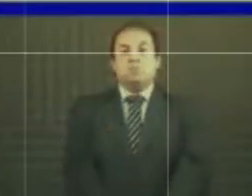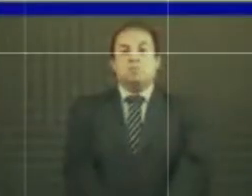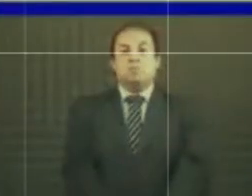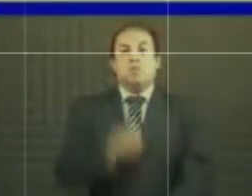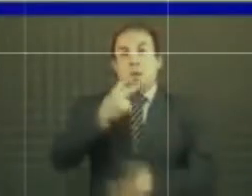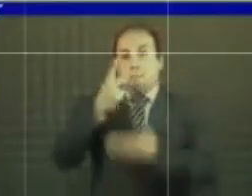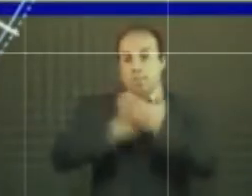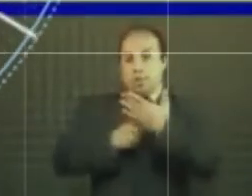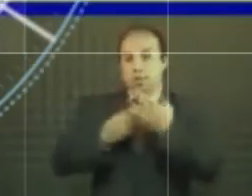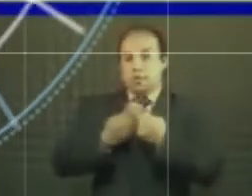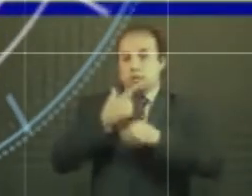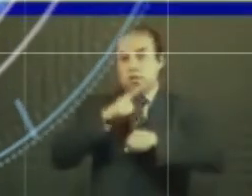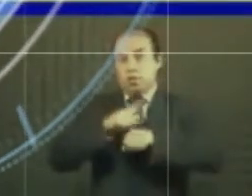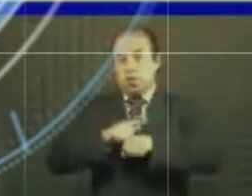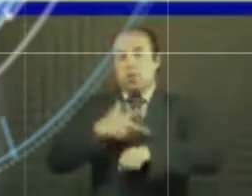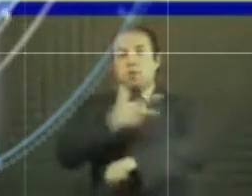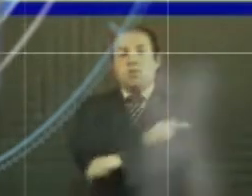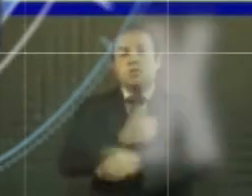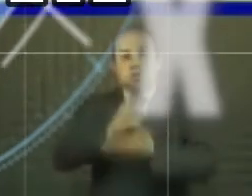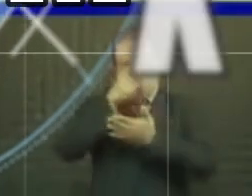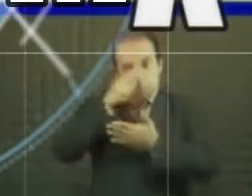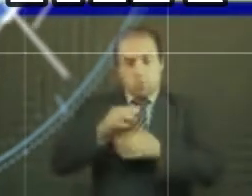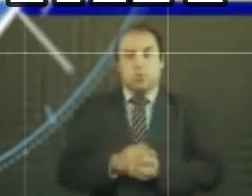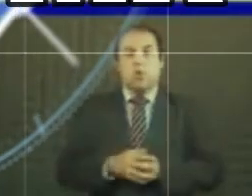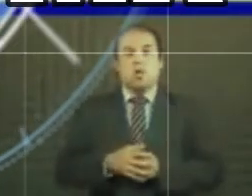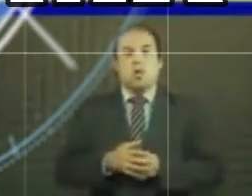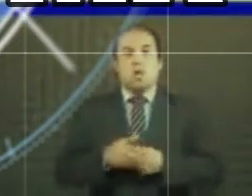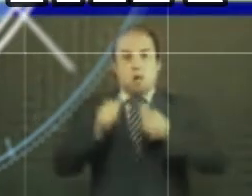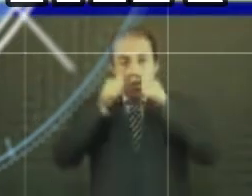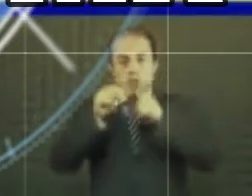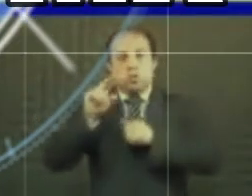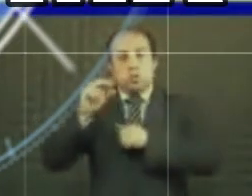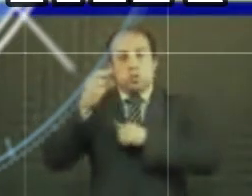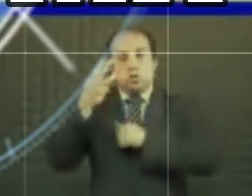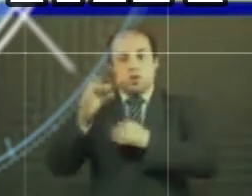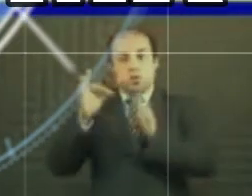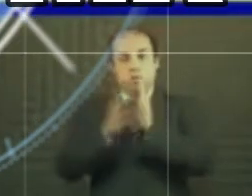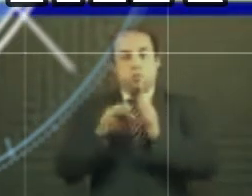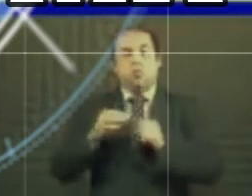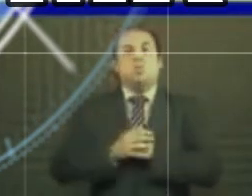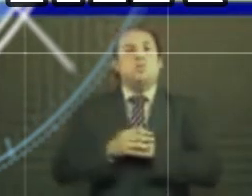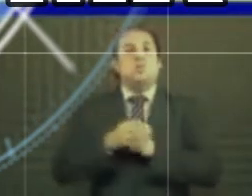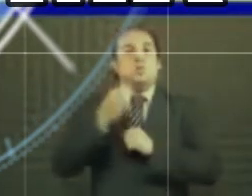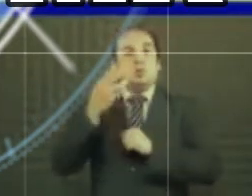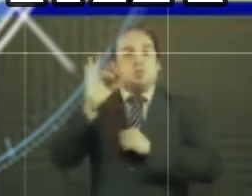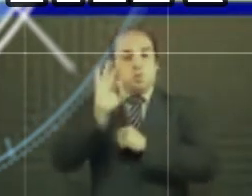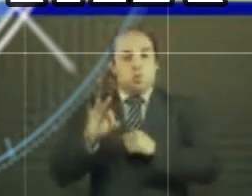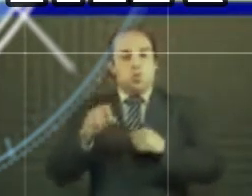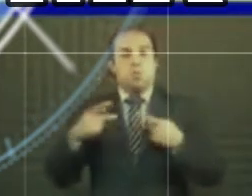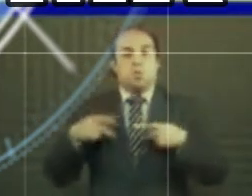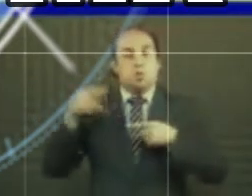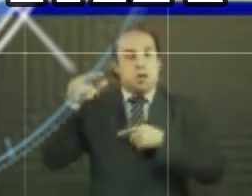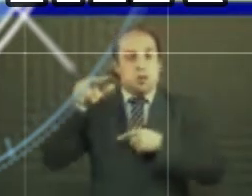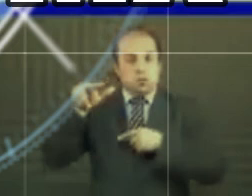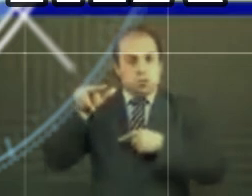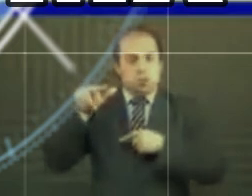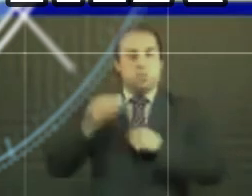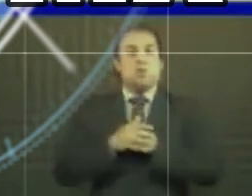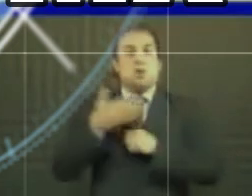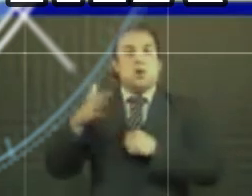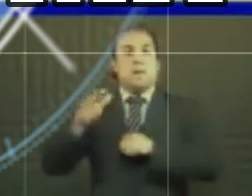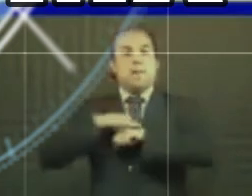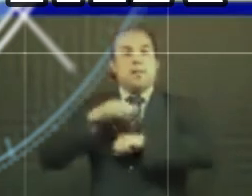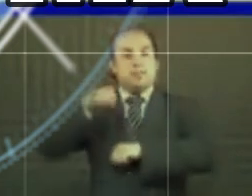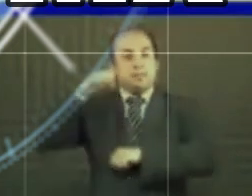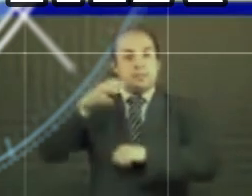Así se ve el Plan Nacional de Vacunación en la Ciudad de México, cobertura de 83.3% de adultos de 18 y más años, con cerca de 6 millones de personas vacunadas